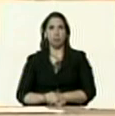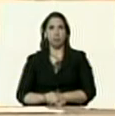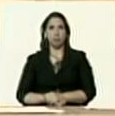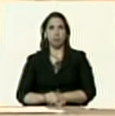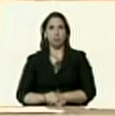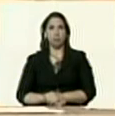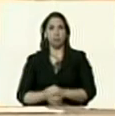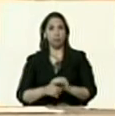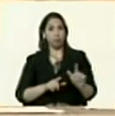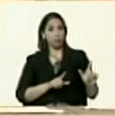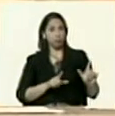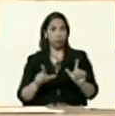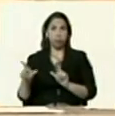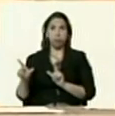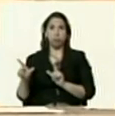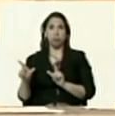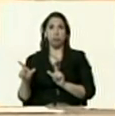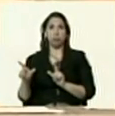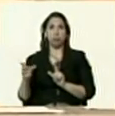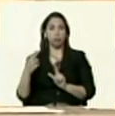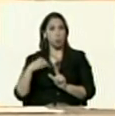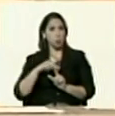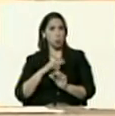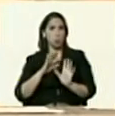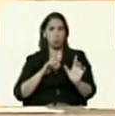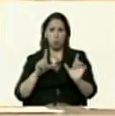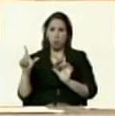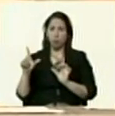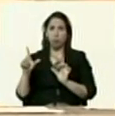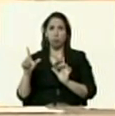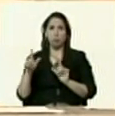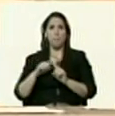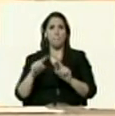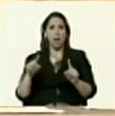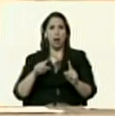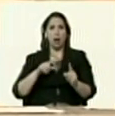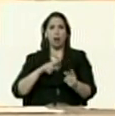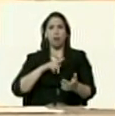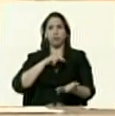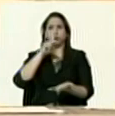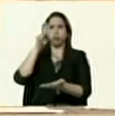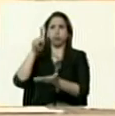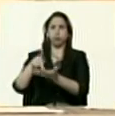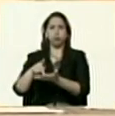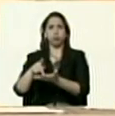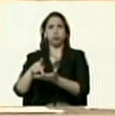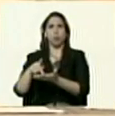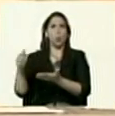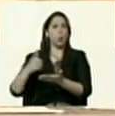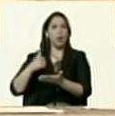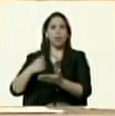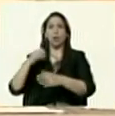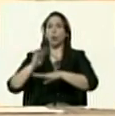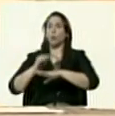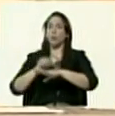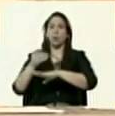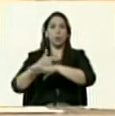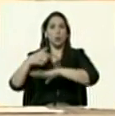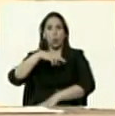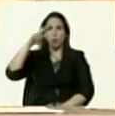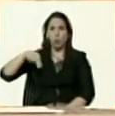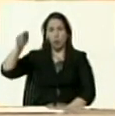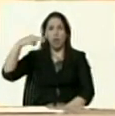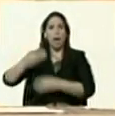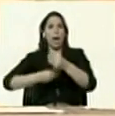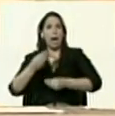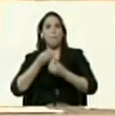¿Estamos listos para acudir a cualquier convocatoria que el gobierno de Noruega haga de